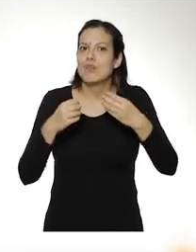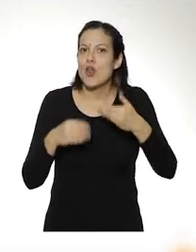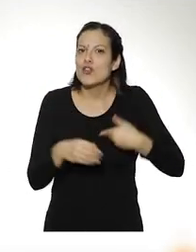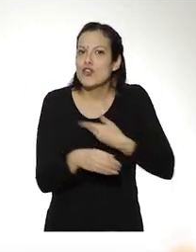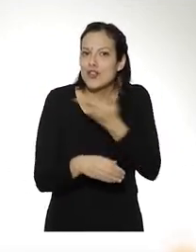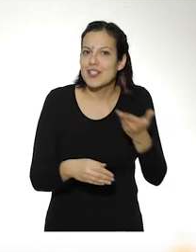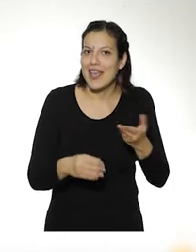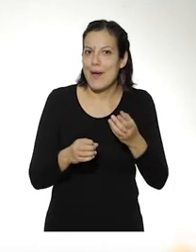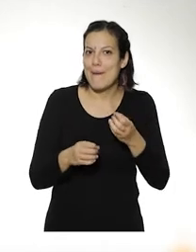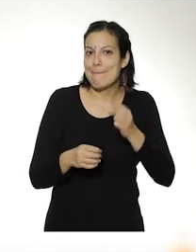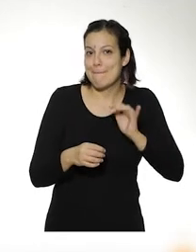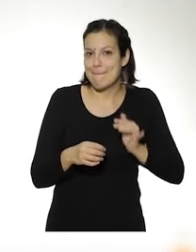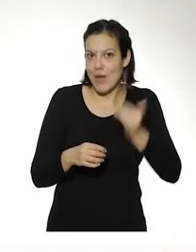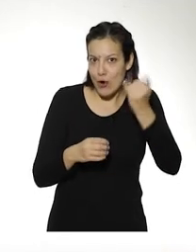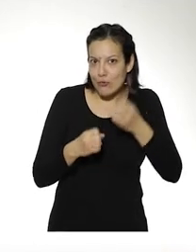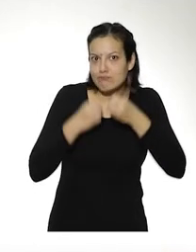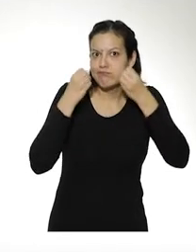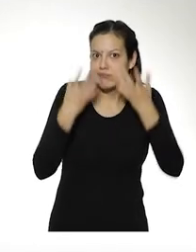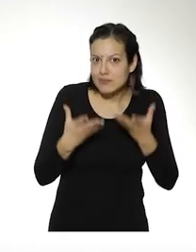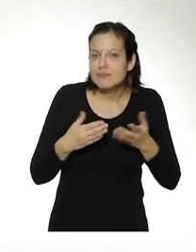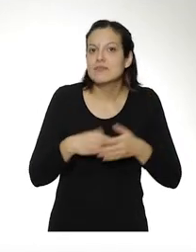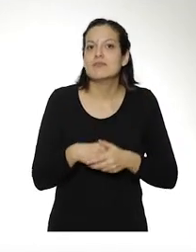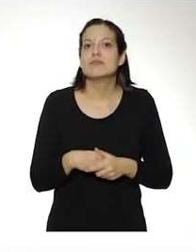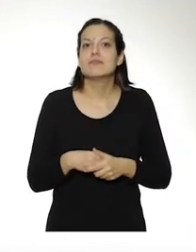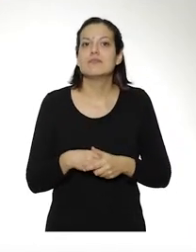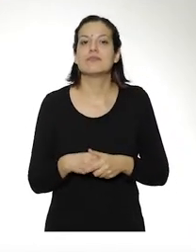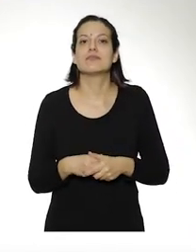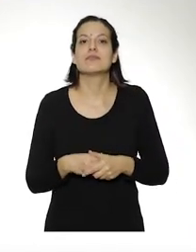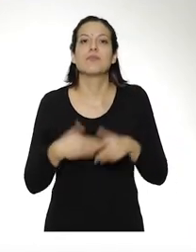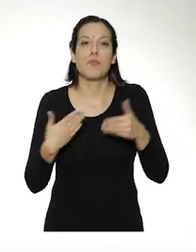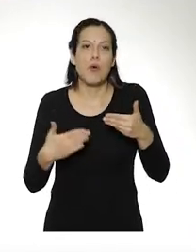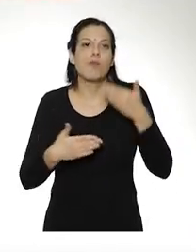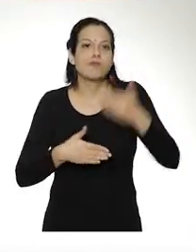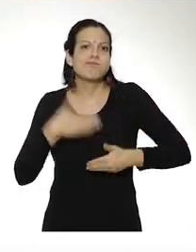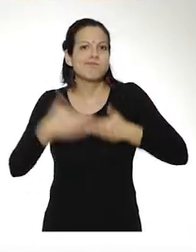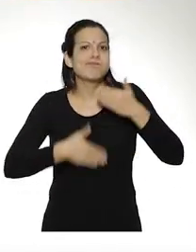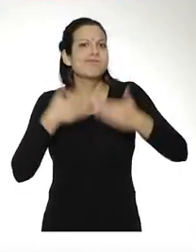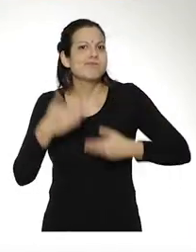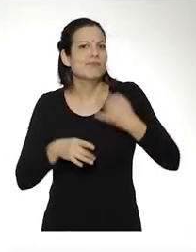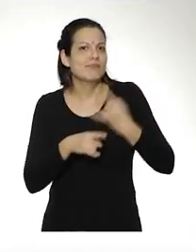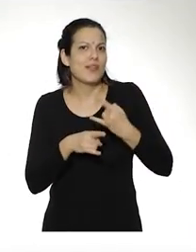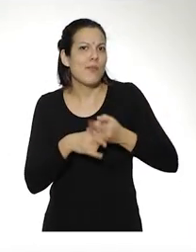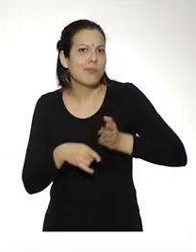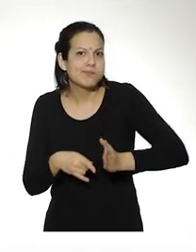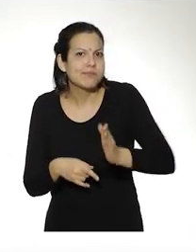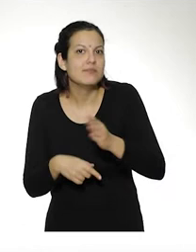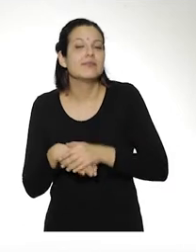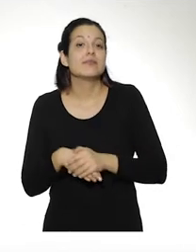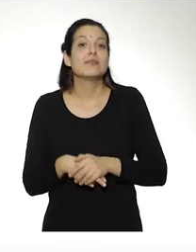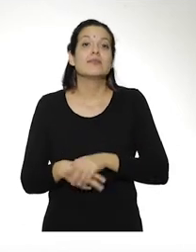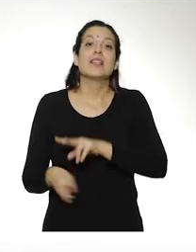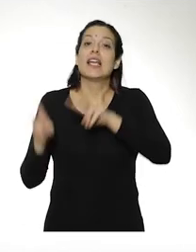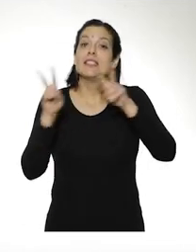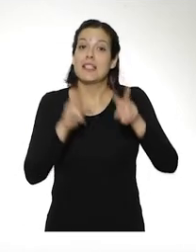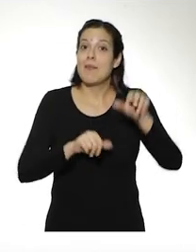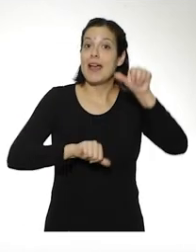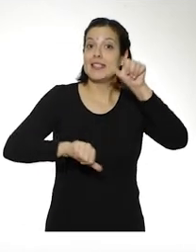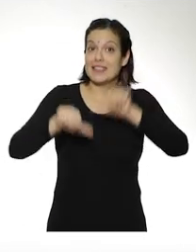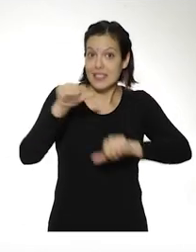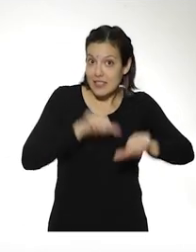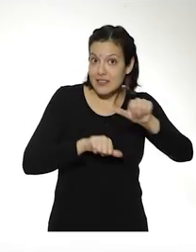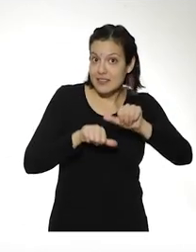mejor sociedad y ir avanzando constantemente, ¿no? Y después con respecto a lo que es la